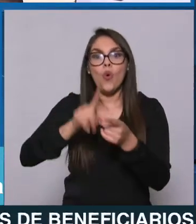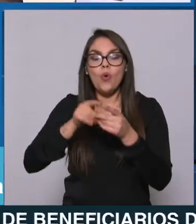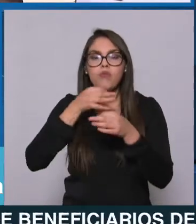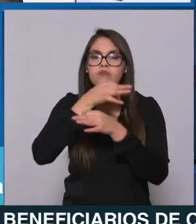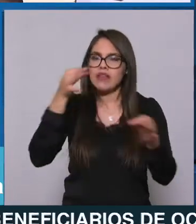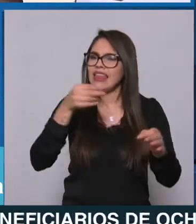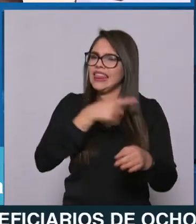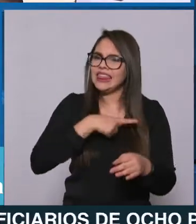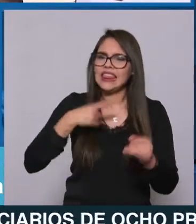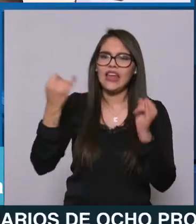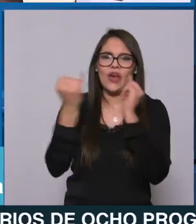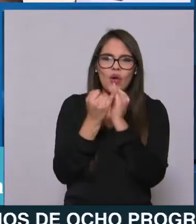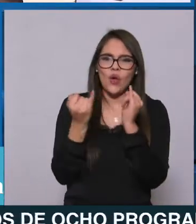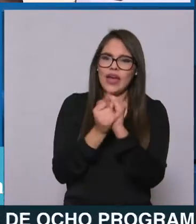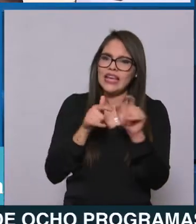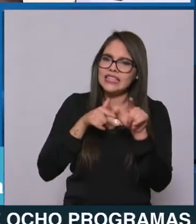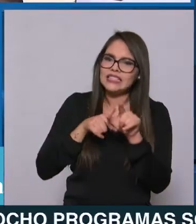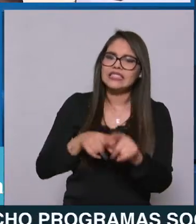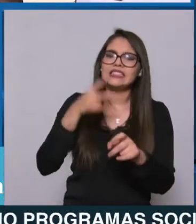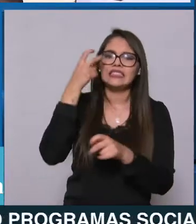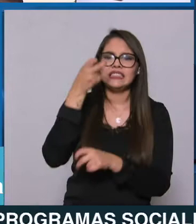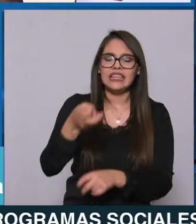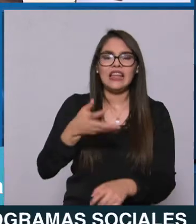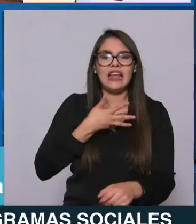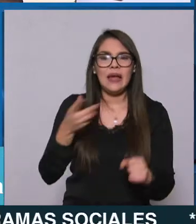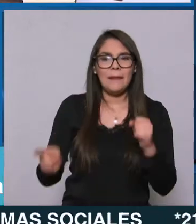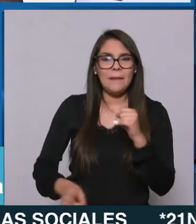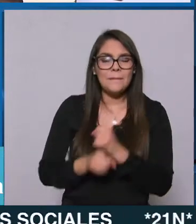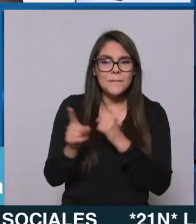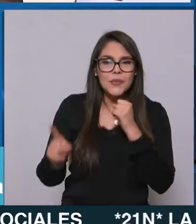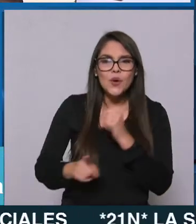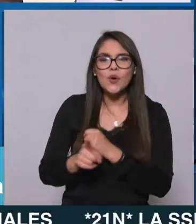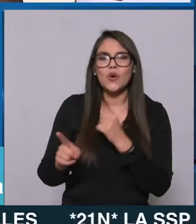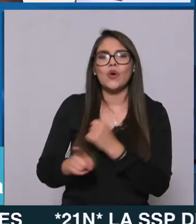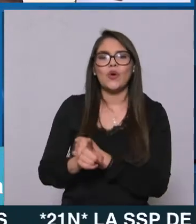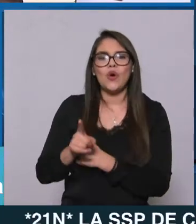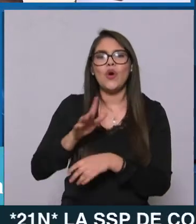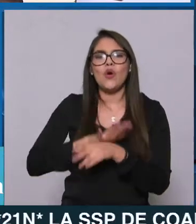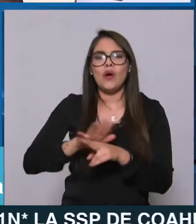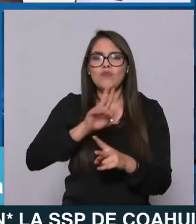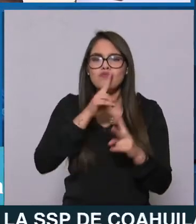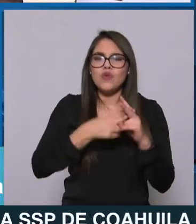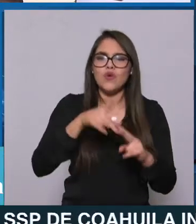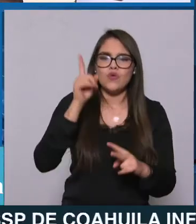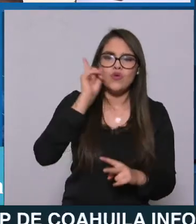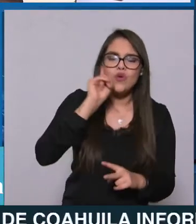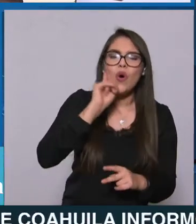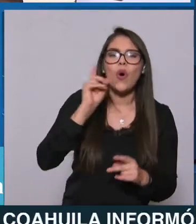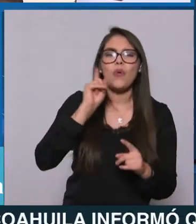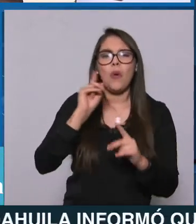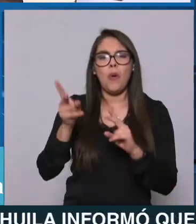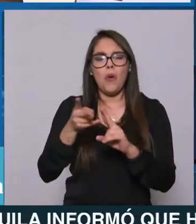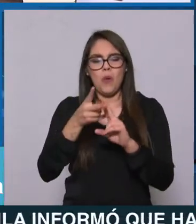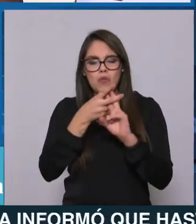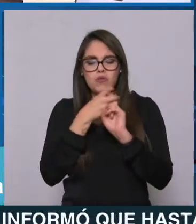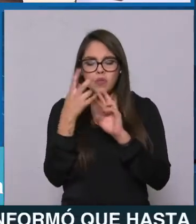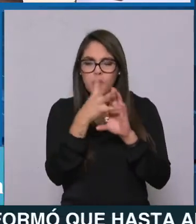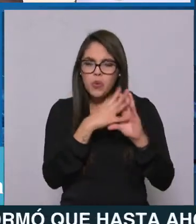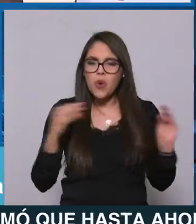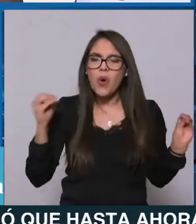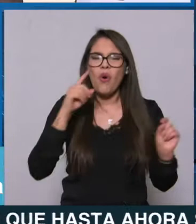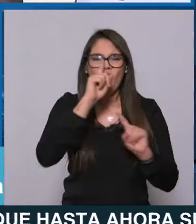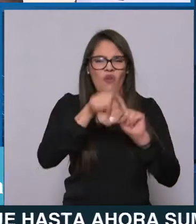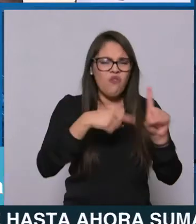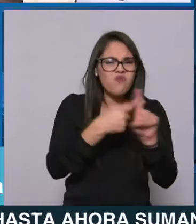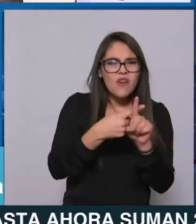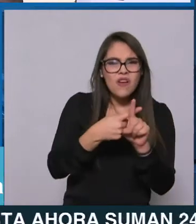haciendo, sigamos poniendo el foco en la problemática de los feminicidios, de las mujeres desaparecidas, de las violaciones,